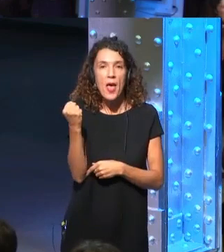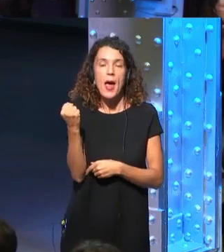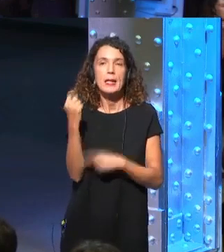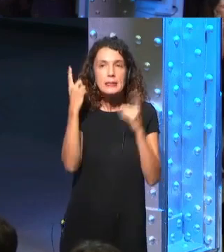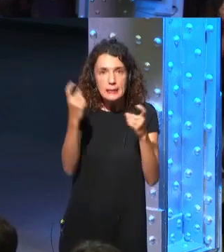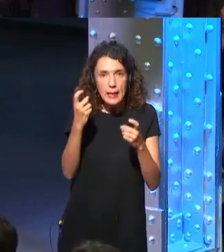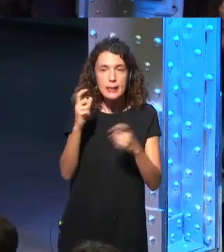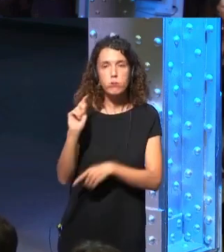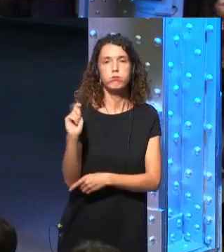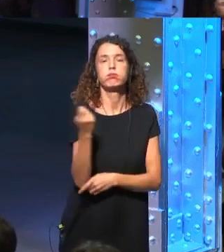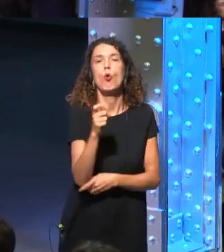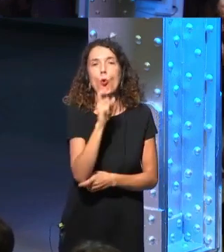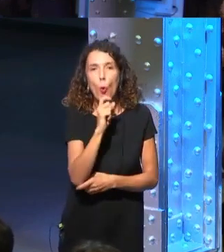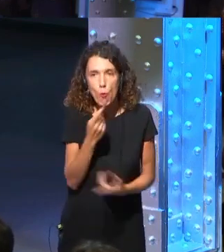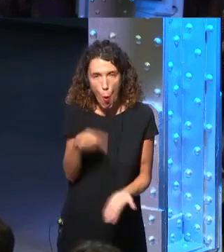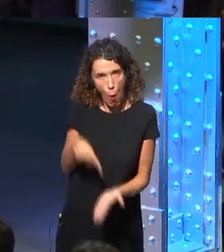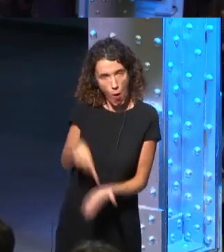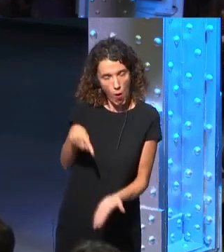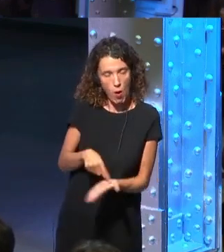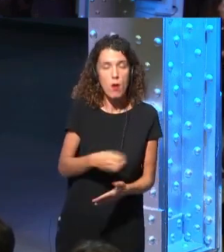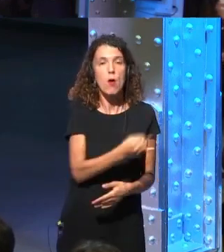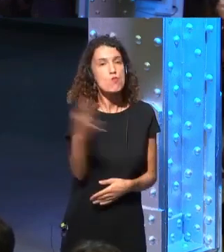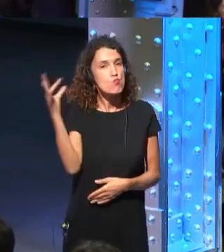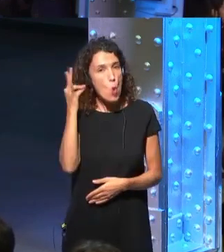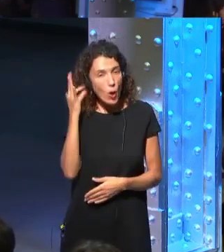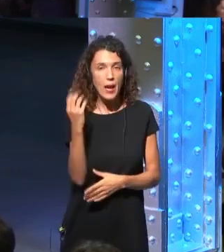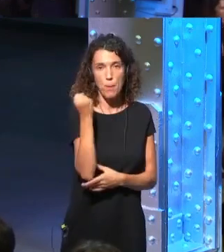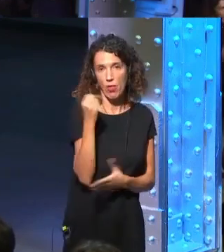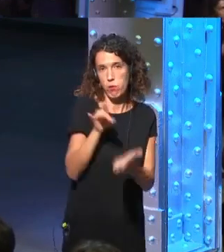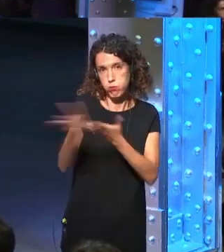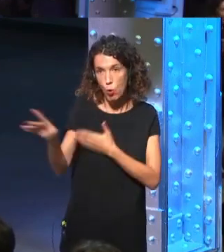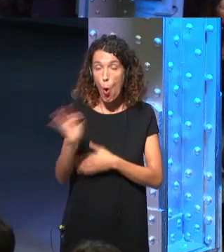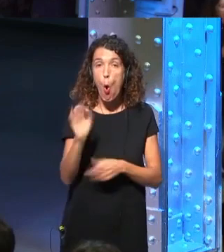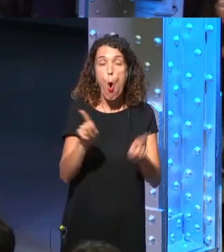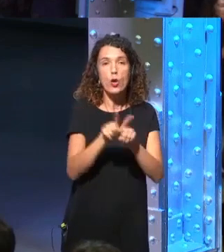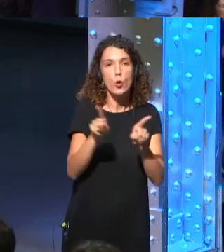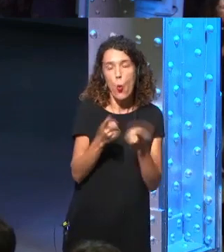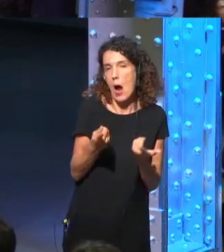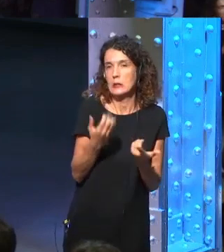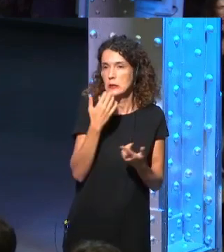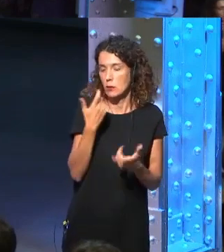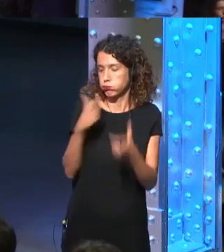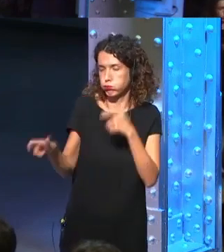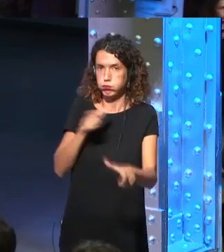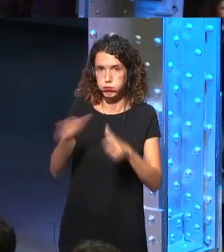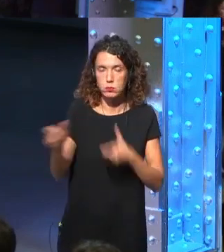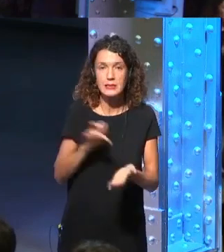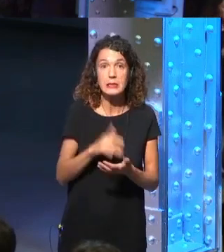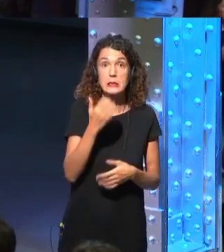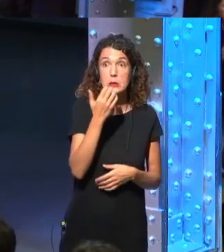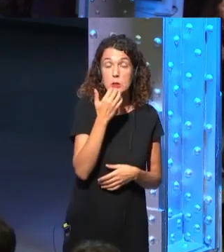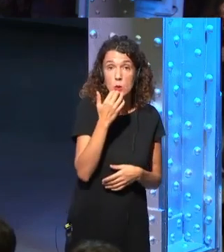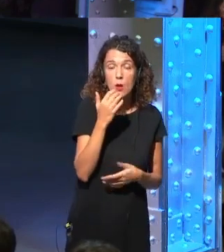poder. Hay distintas formas en que las mujeres son excluidas del poder o en la que se les ataca si